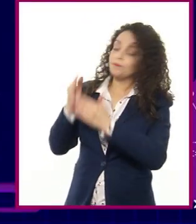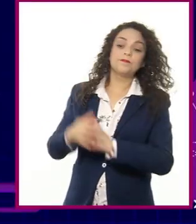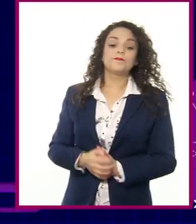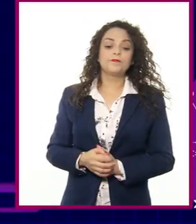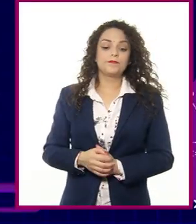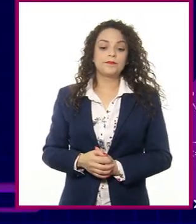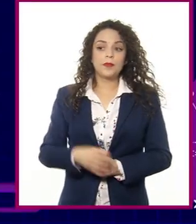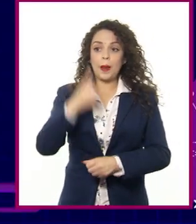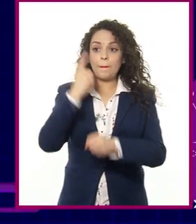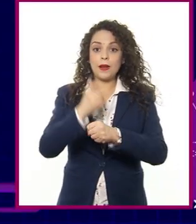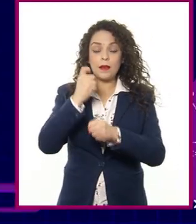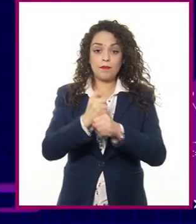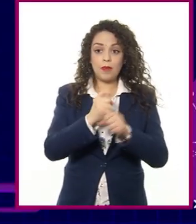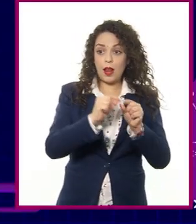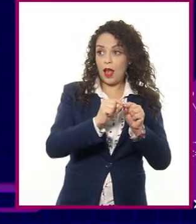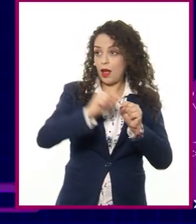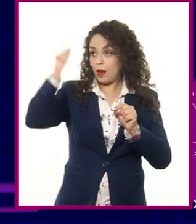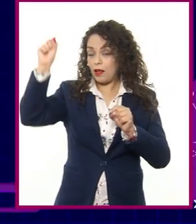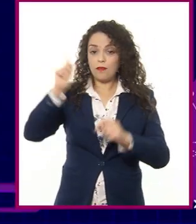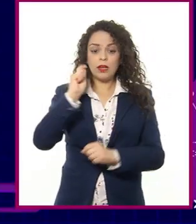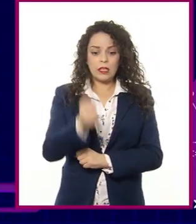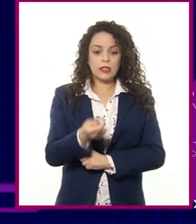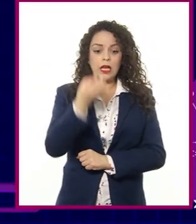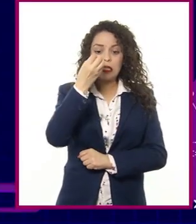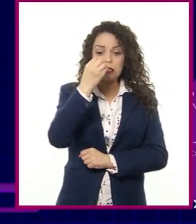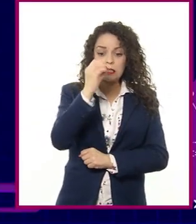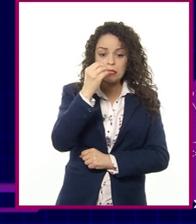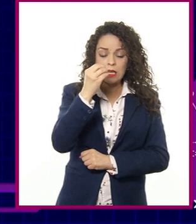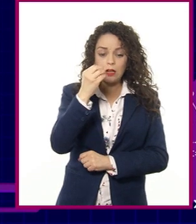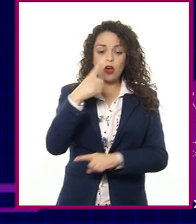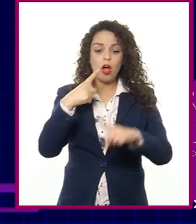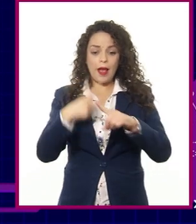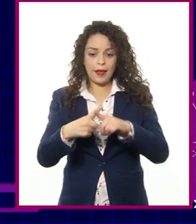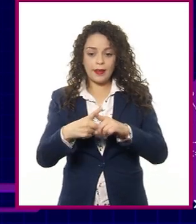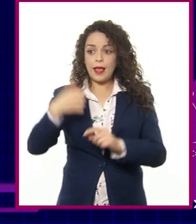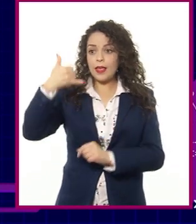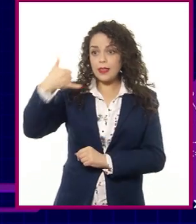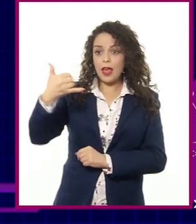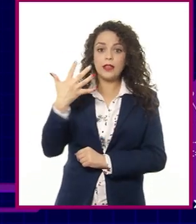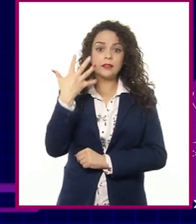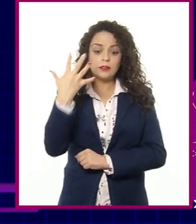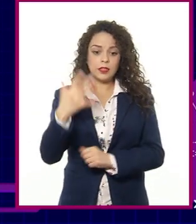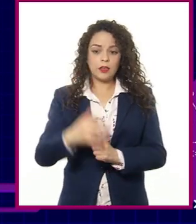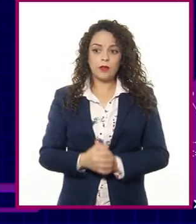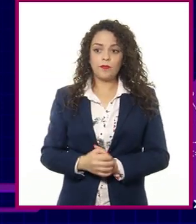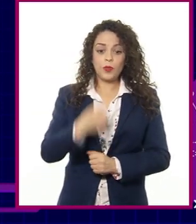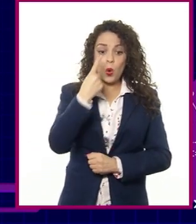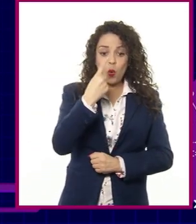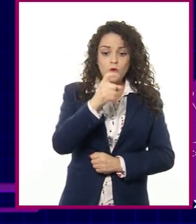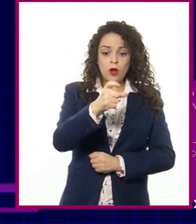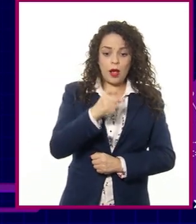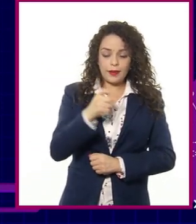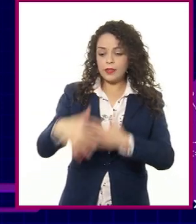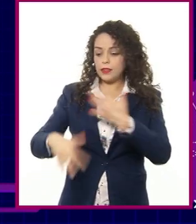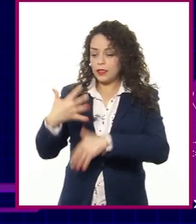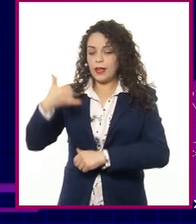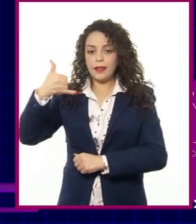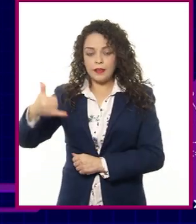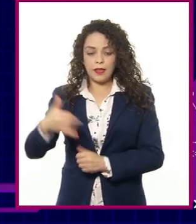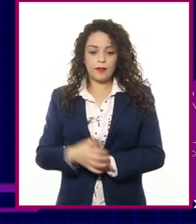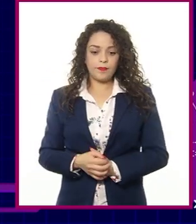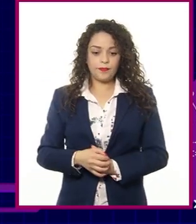1 se tiene 0 en X y 5 en Y, 1 en X y 15 en Y,